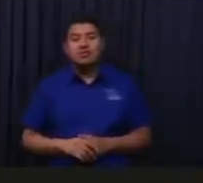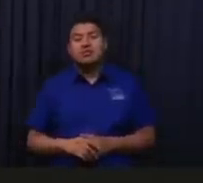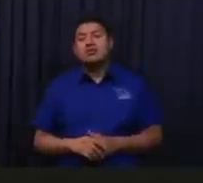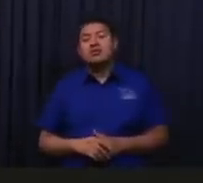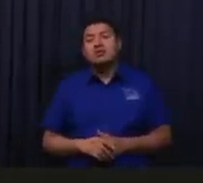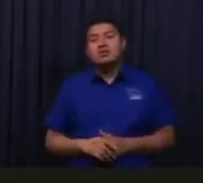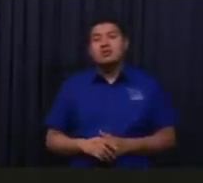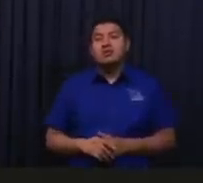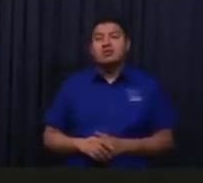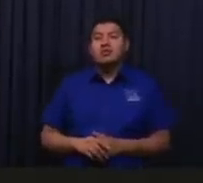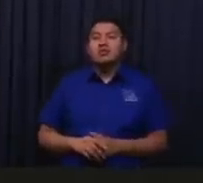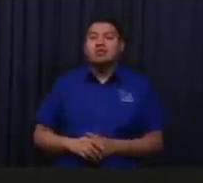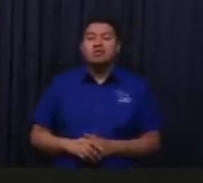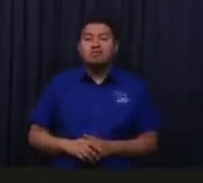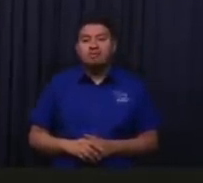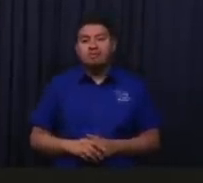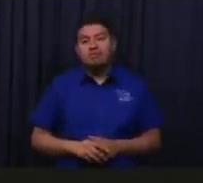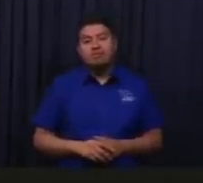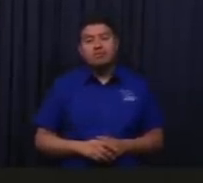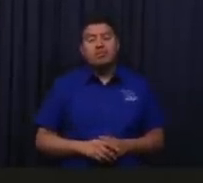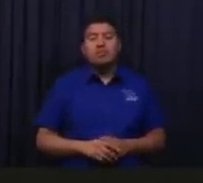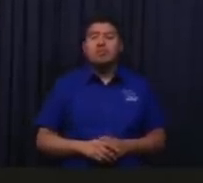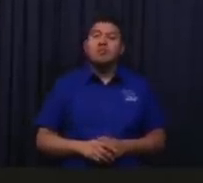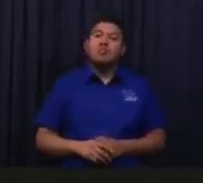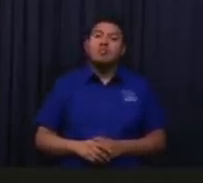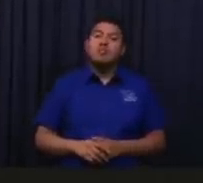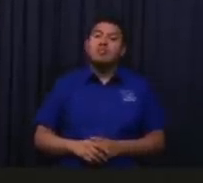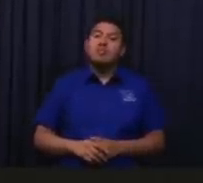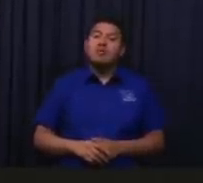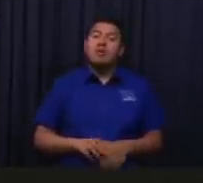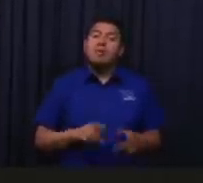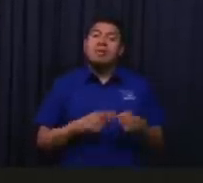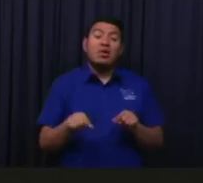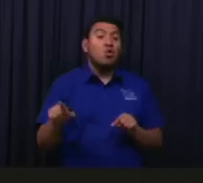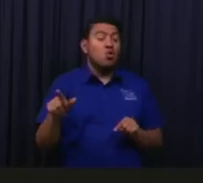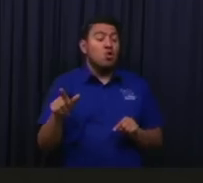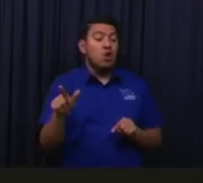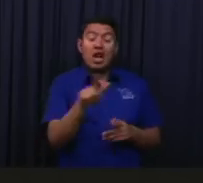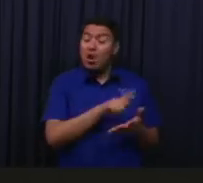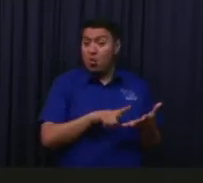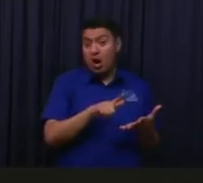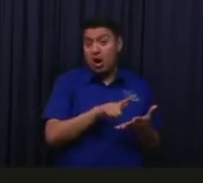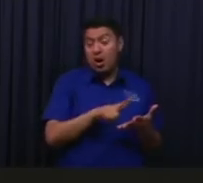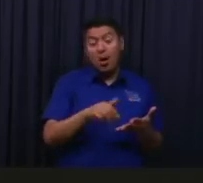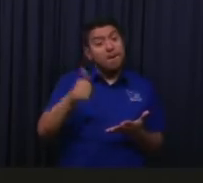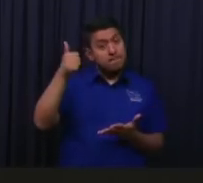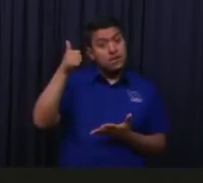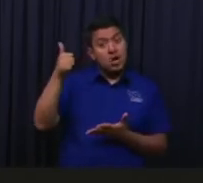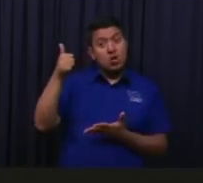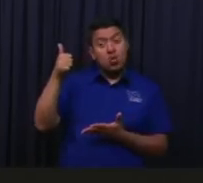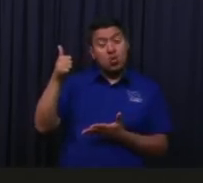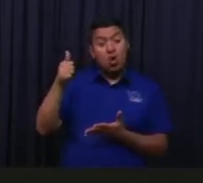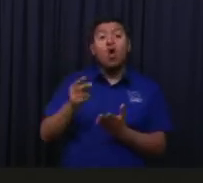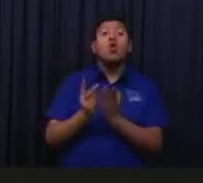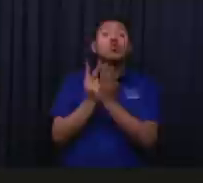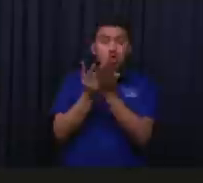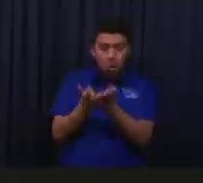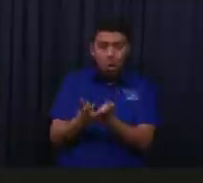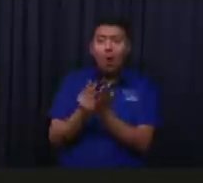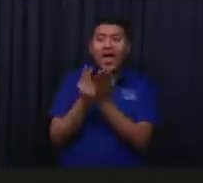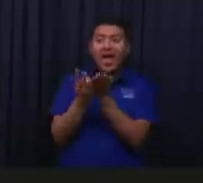hijos, etcétera. Pero miremos el lado positivo, porque este era un buen hombre, un hombre de